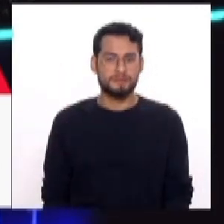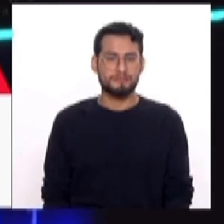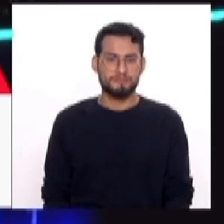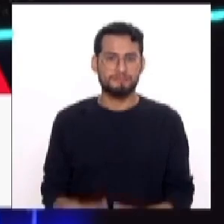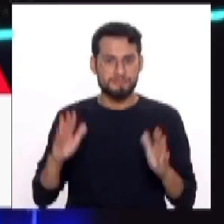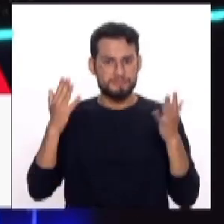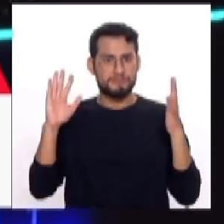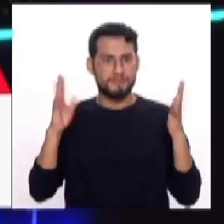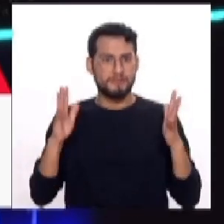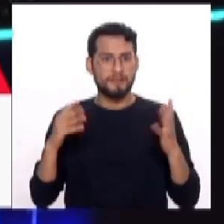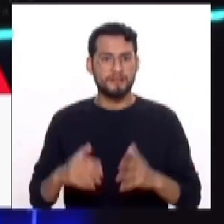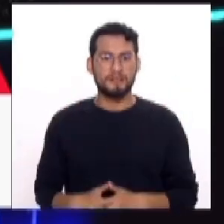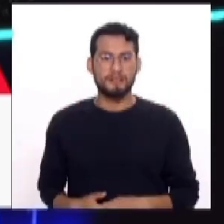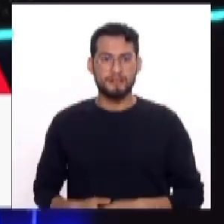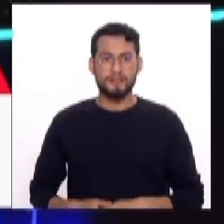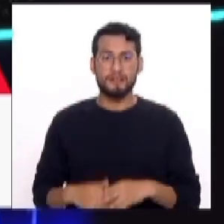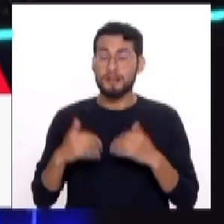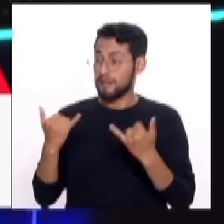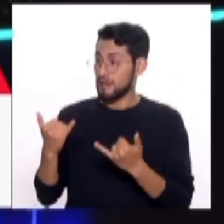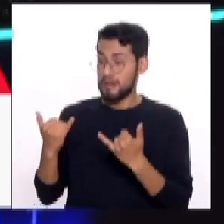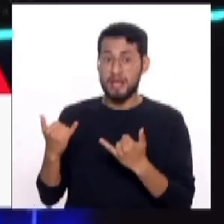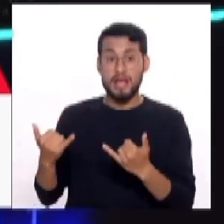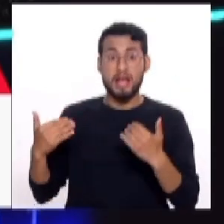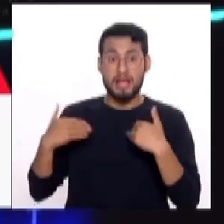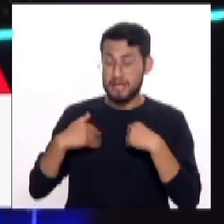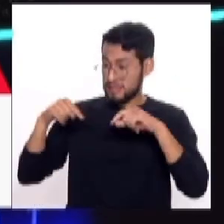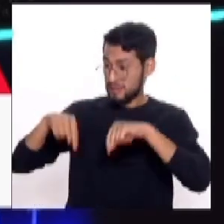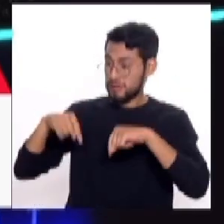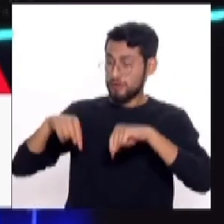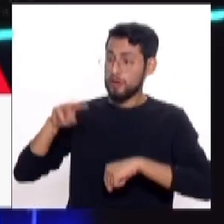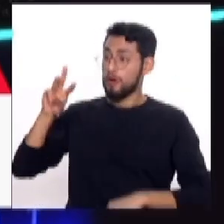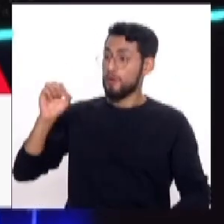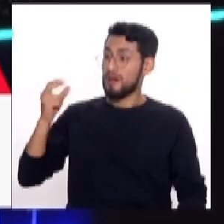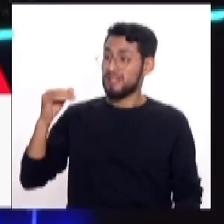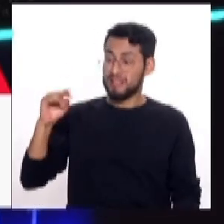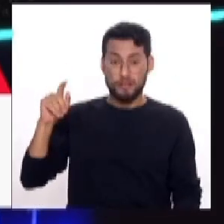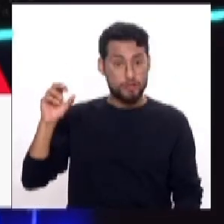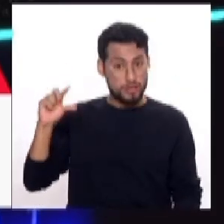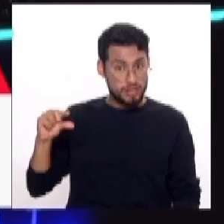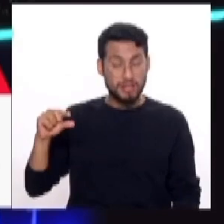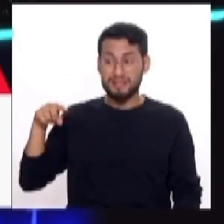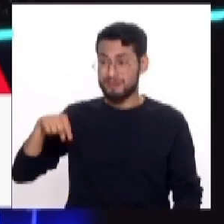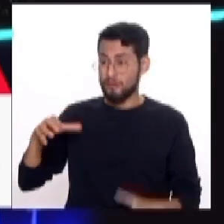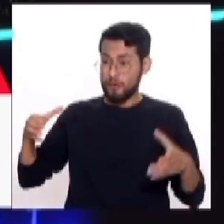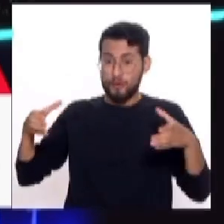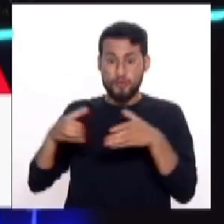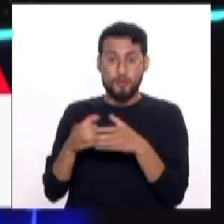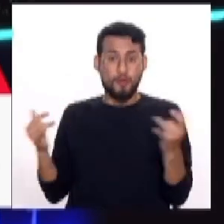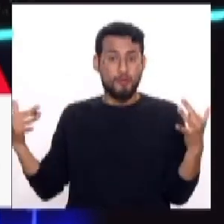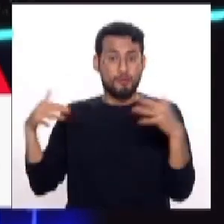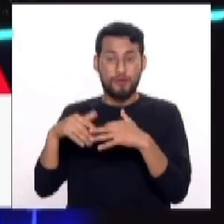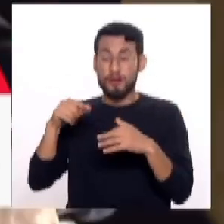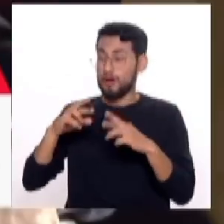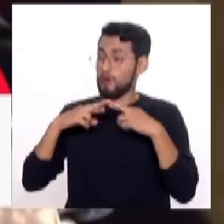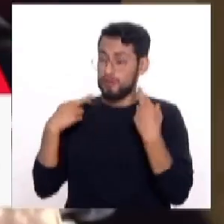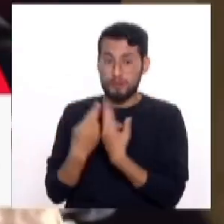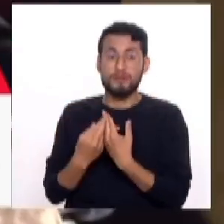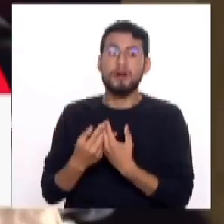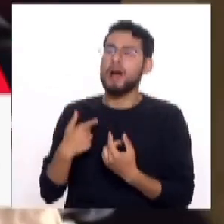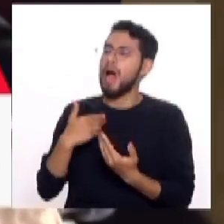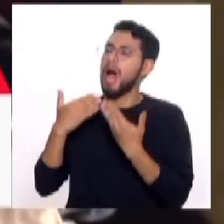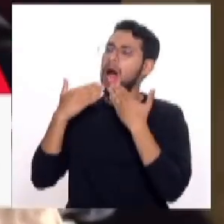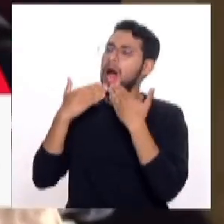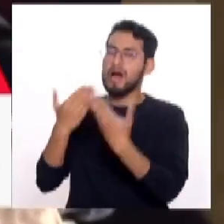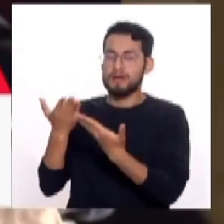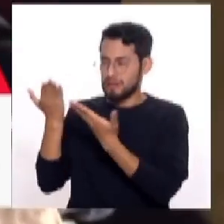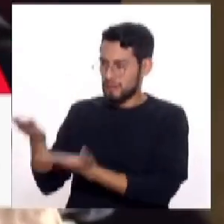esfuerzos lo que tenemos hoy acá en Washington y esta Cumbre esta reunión muchos se la debemos